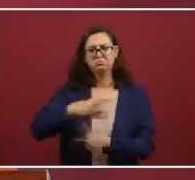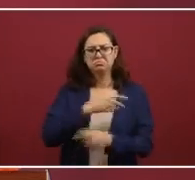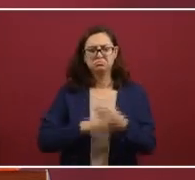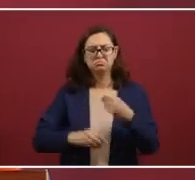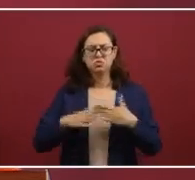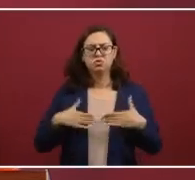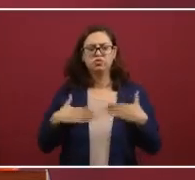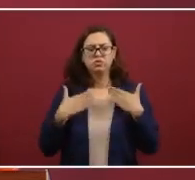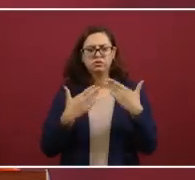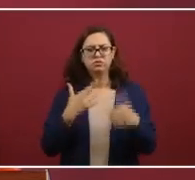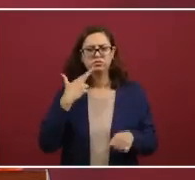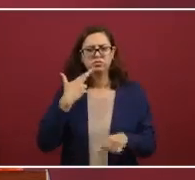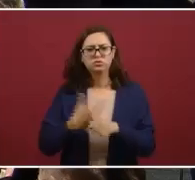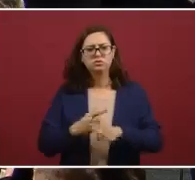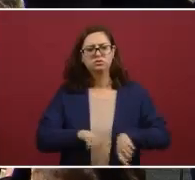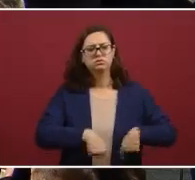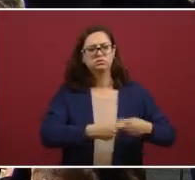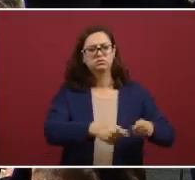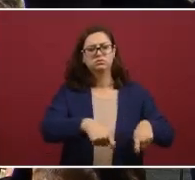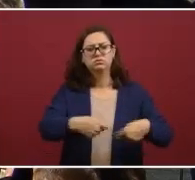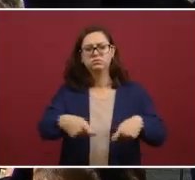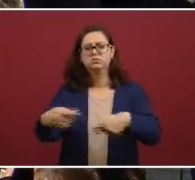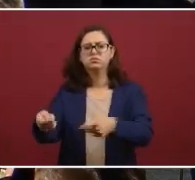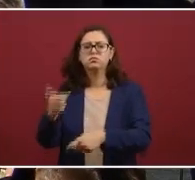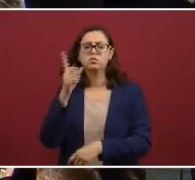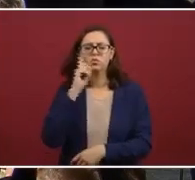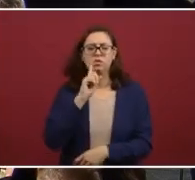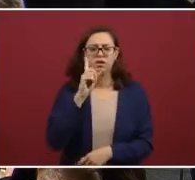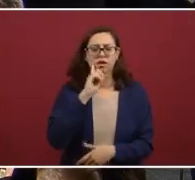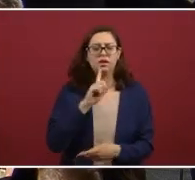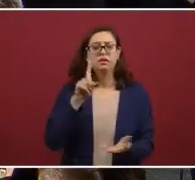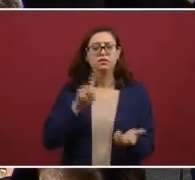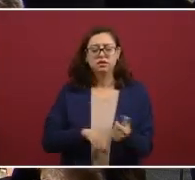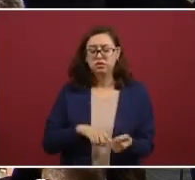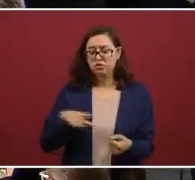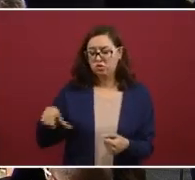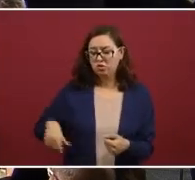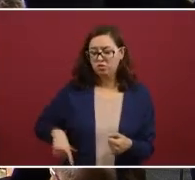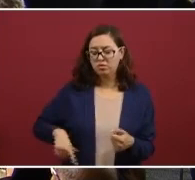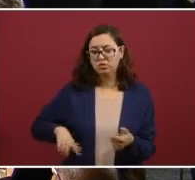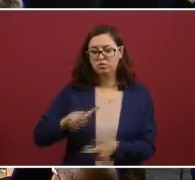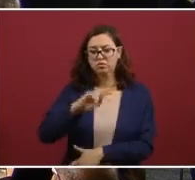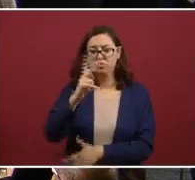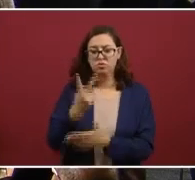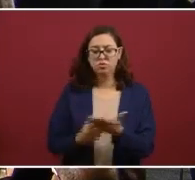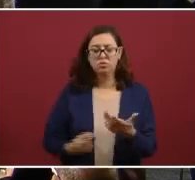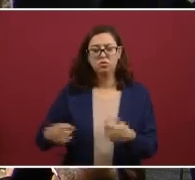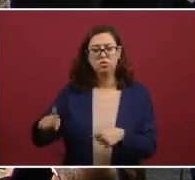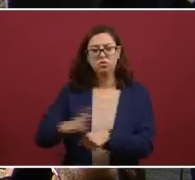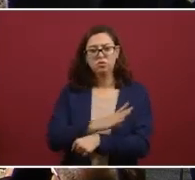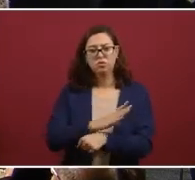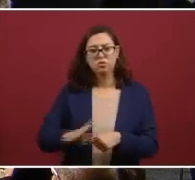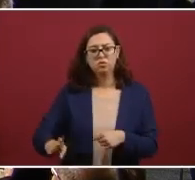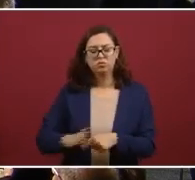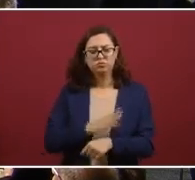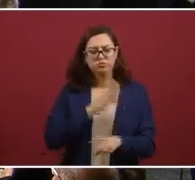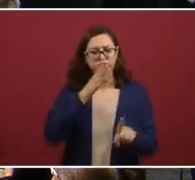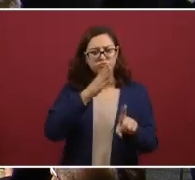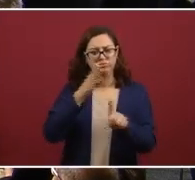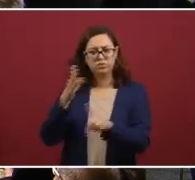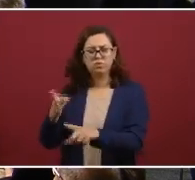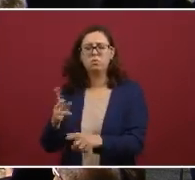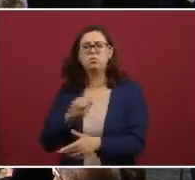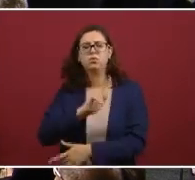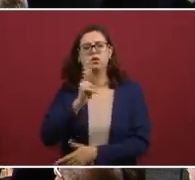mujeres. Los programas sociales de este gobierno tienen más mujeres como beneficiarias directas. Jóvenes